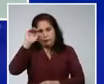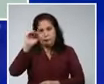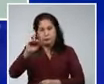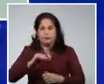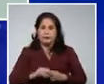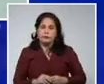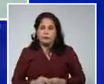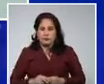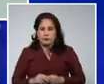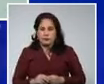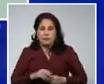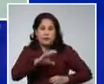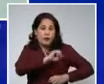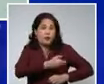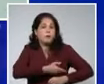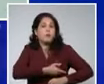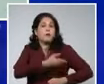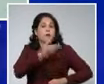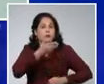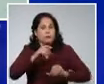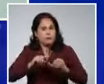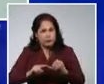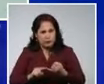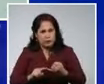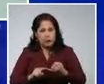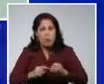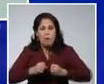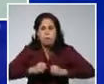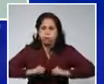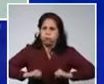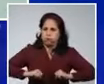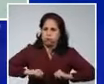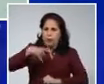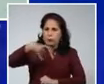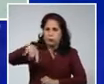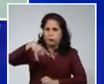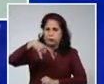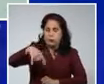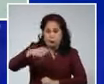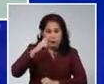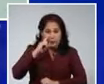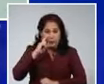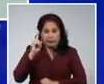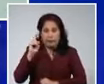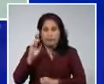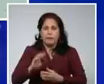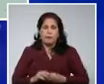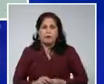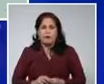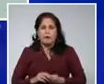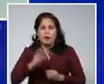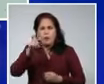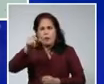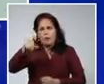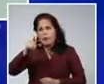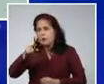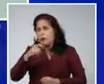La hipertensión arterial, la obesidad, vean ustedes el número de pacientes